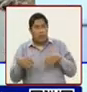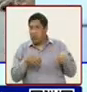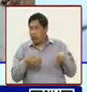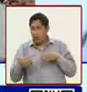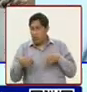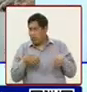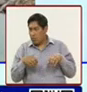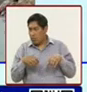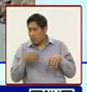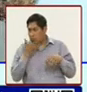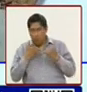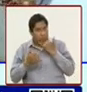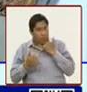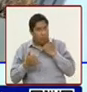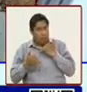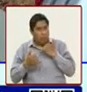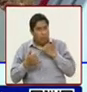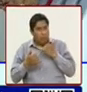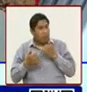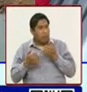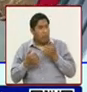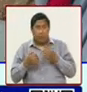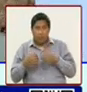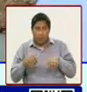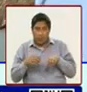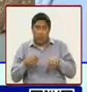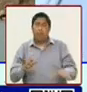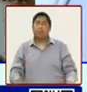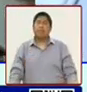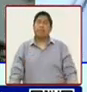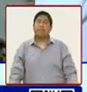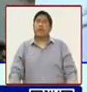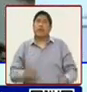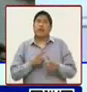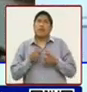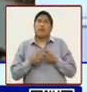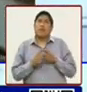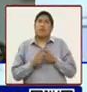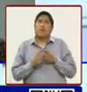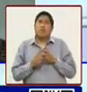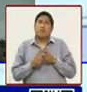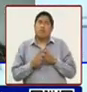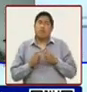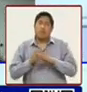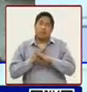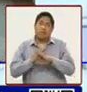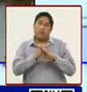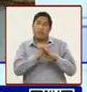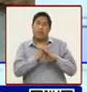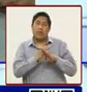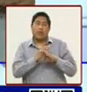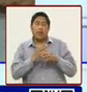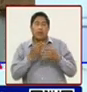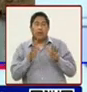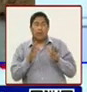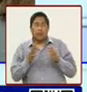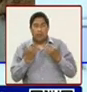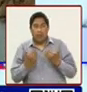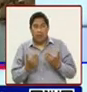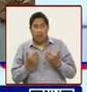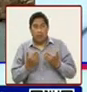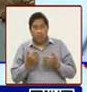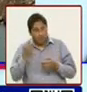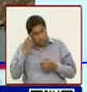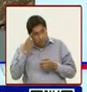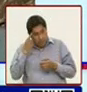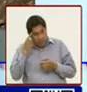en octubre ya las minerías se han parado, ¿no? Entonces se ha evitado todo eso, entonces ahora yo creo que